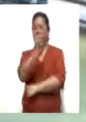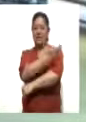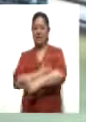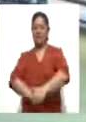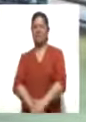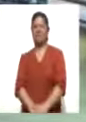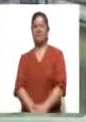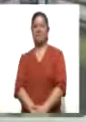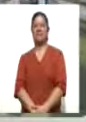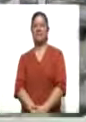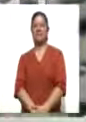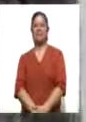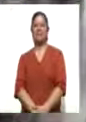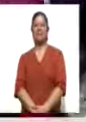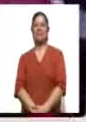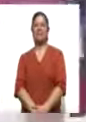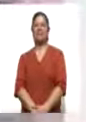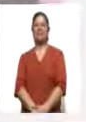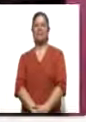tarde.